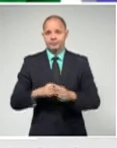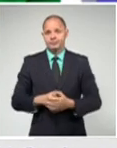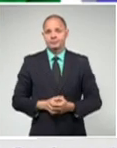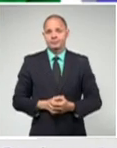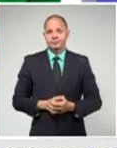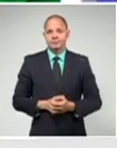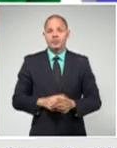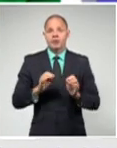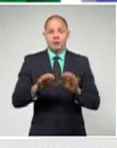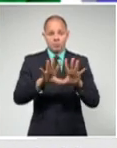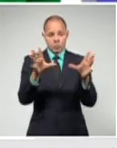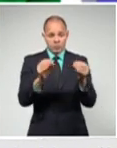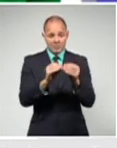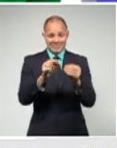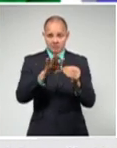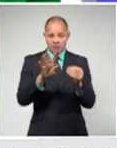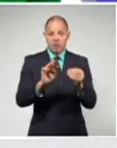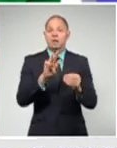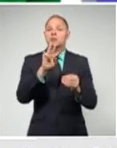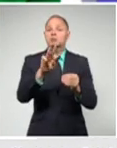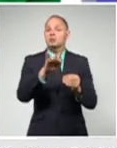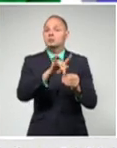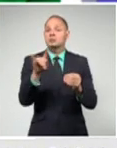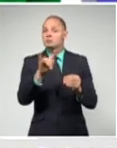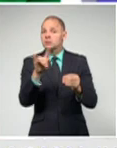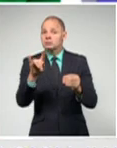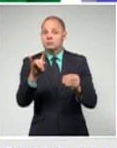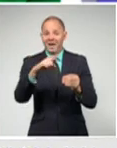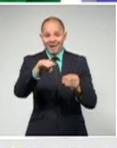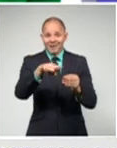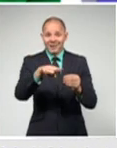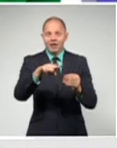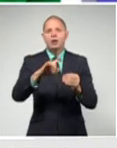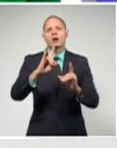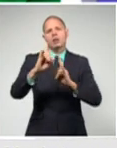ellos, 399 lactantes.